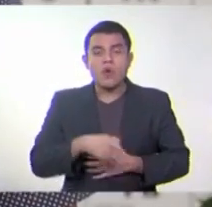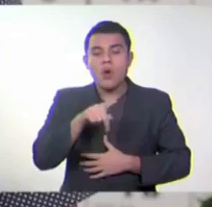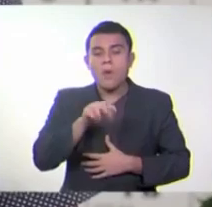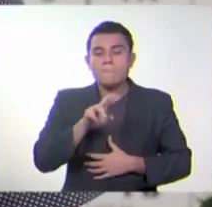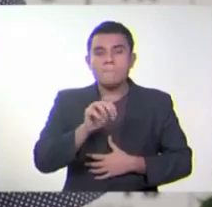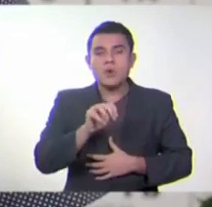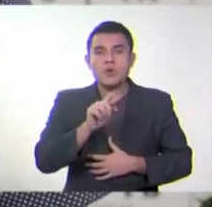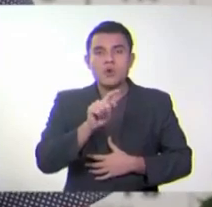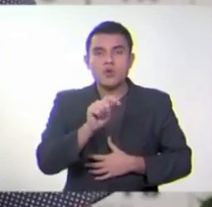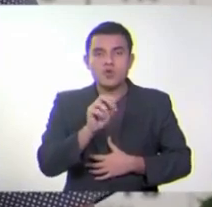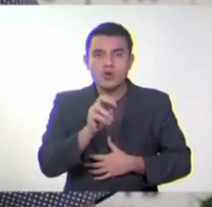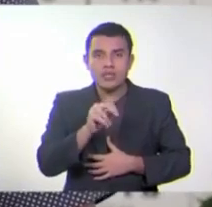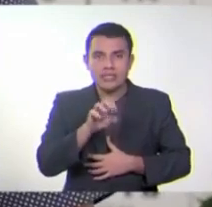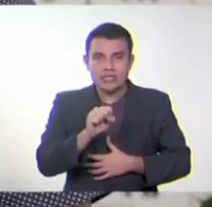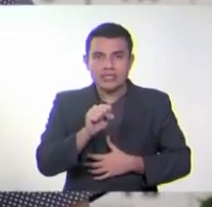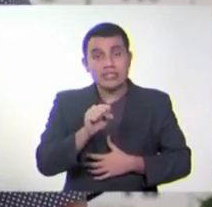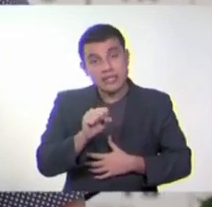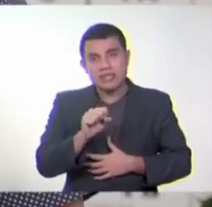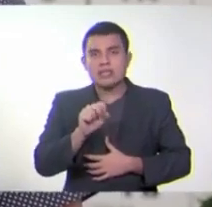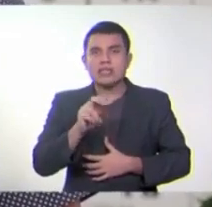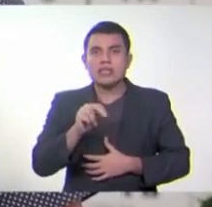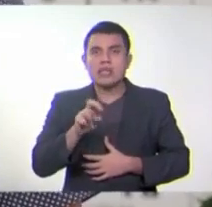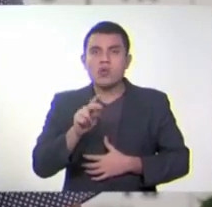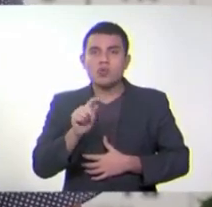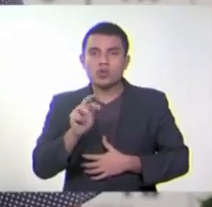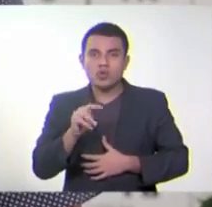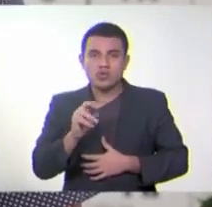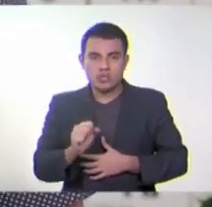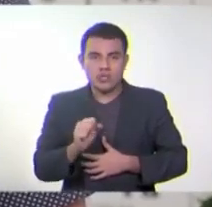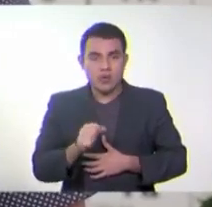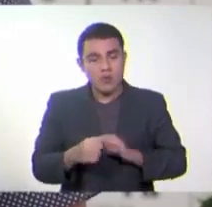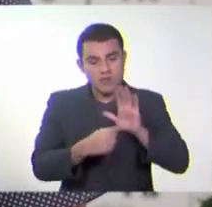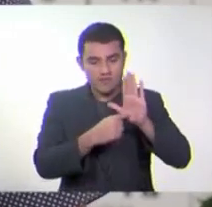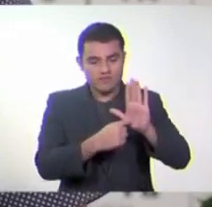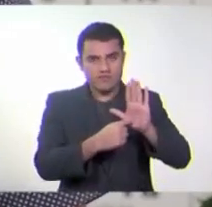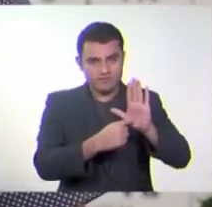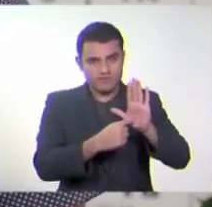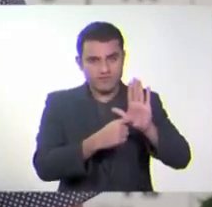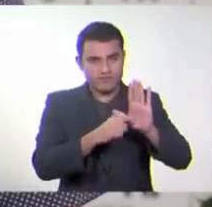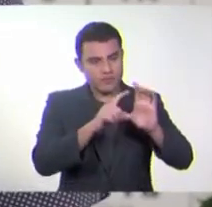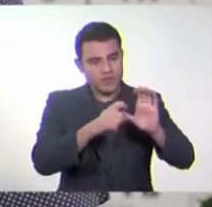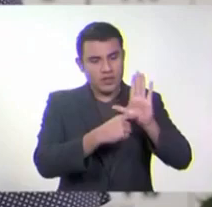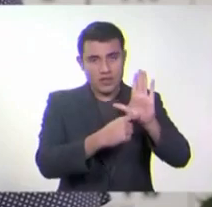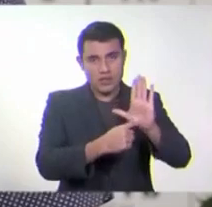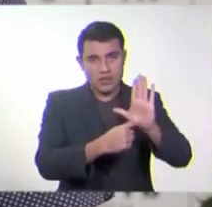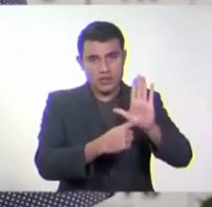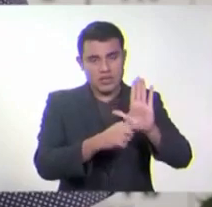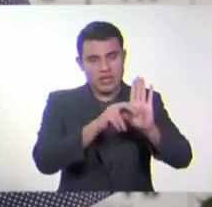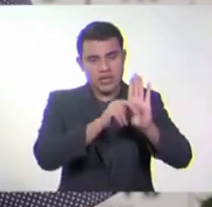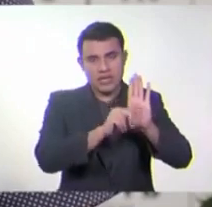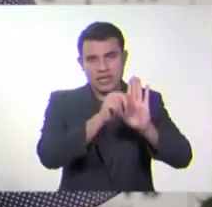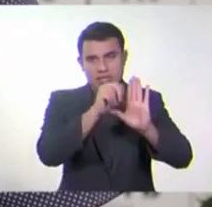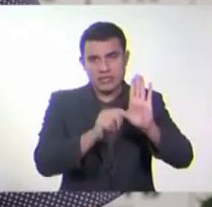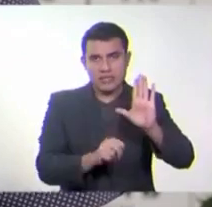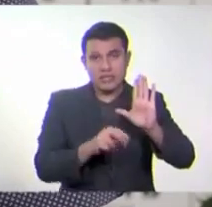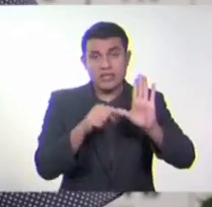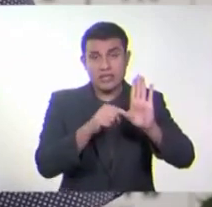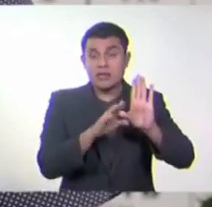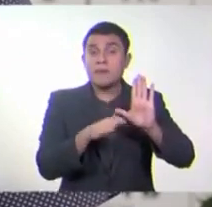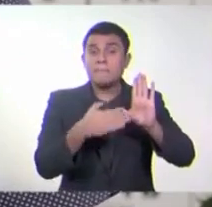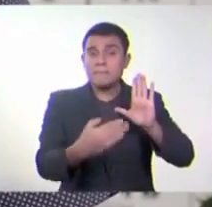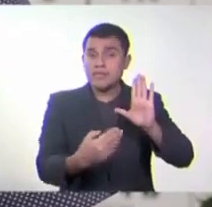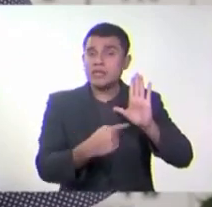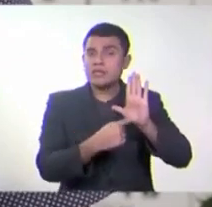y neutrones, como ven en la figura que se les muestra. Esta figura es para fines demostrativos.